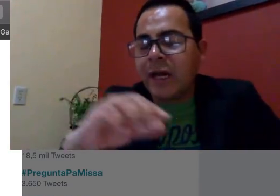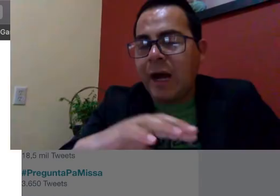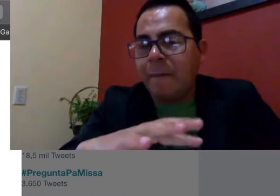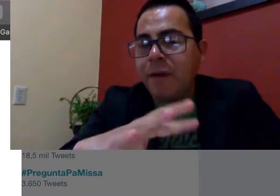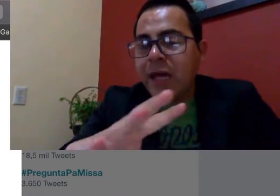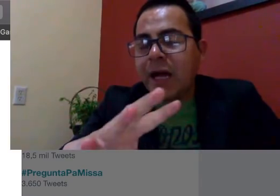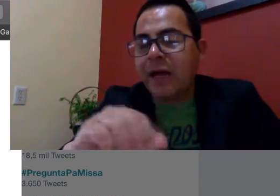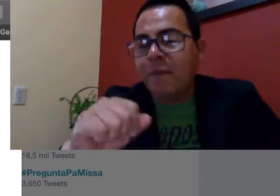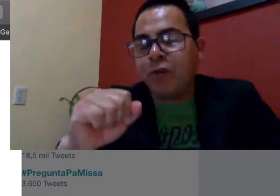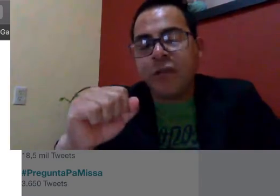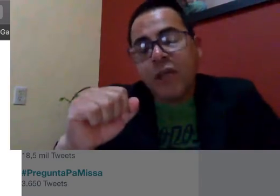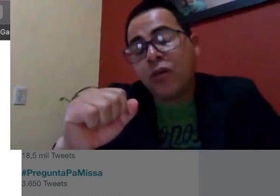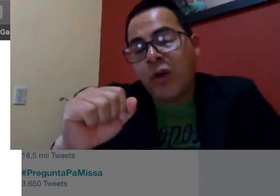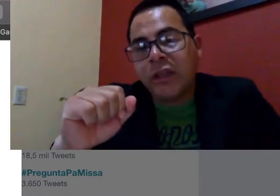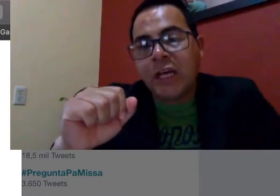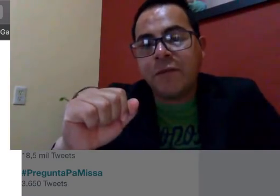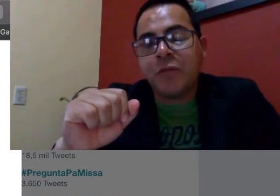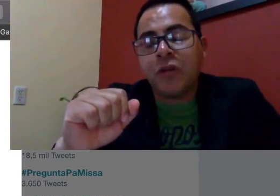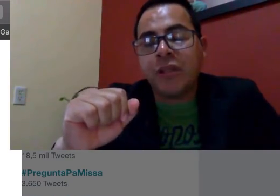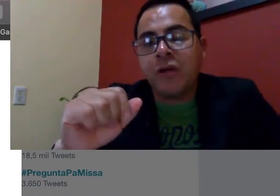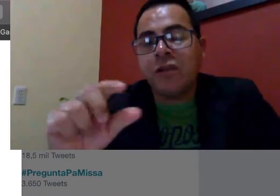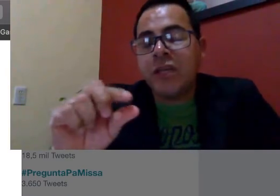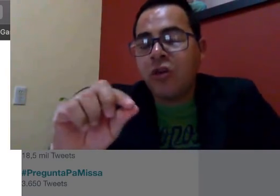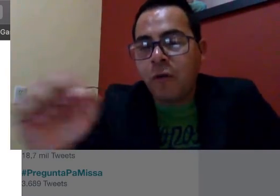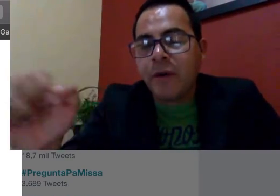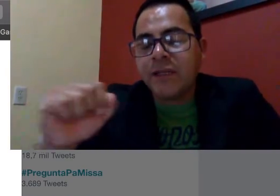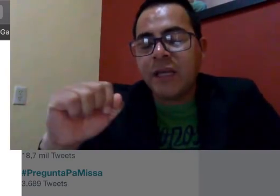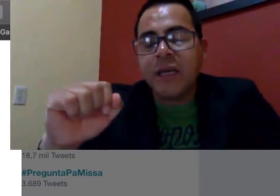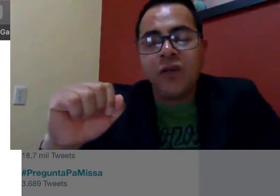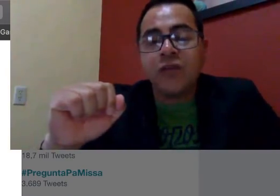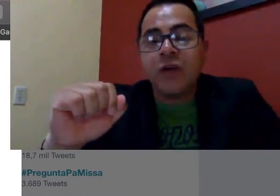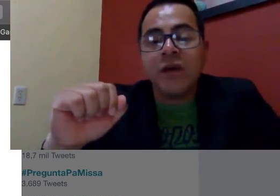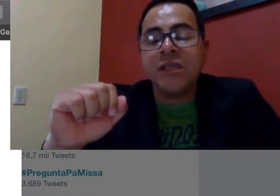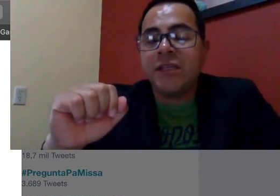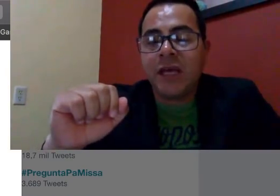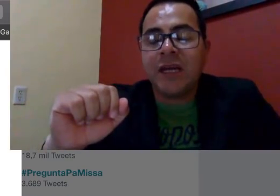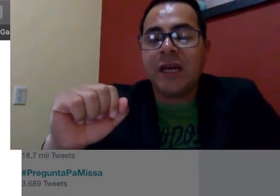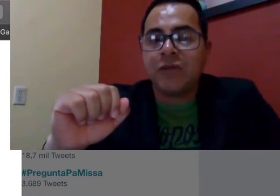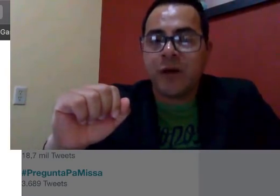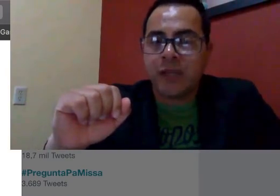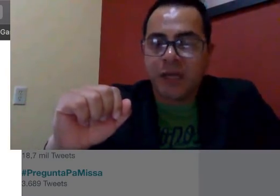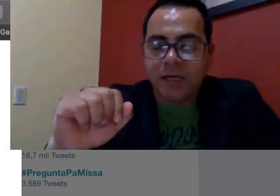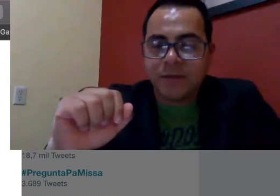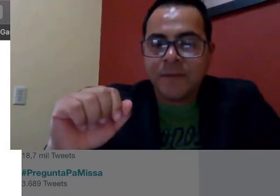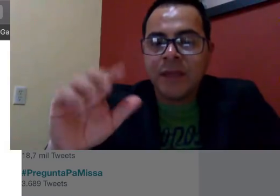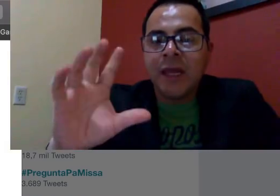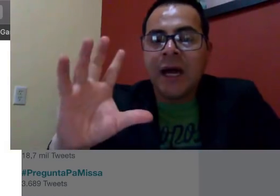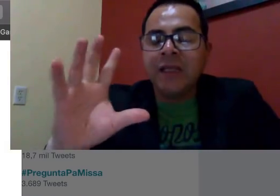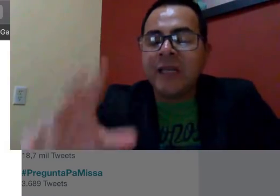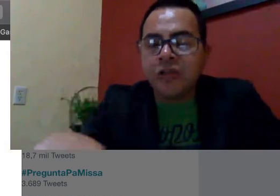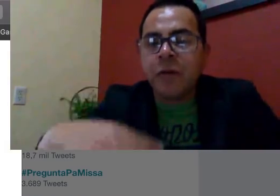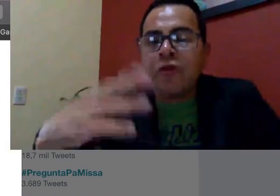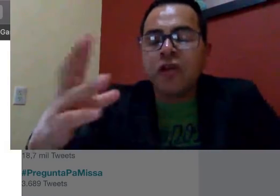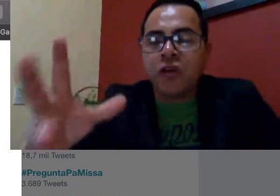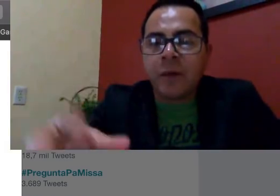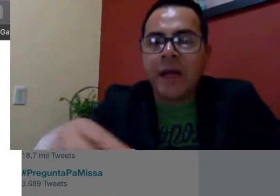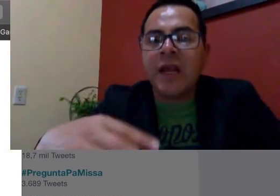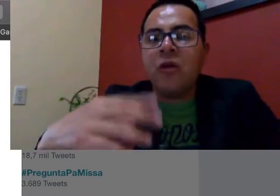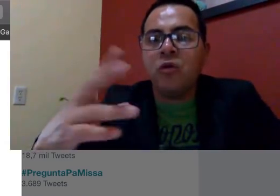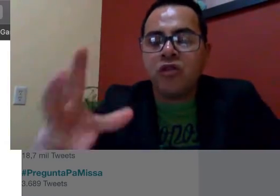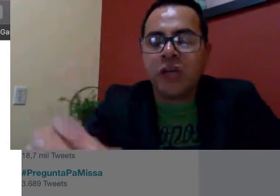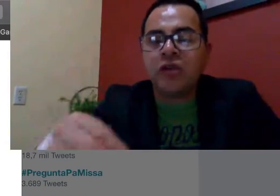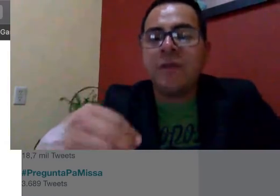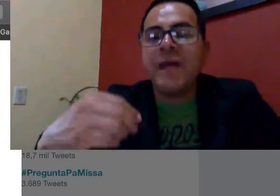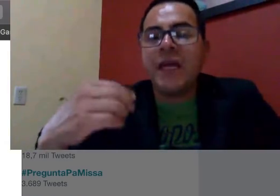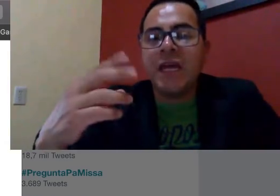resultó que había pues niños fantasmas, por decirlo así, nombres de niños que no existían en las guarderías. Ante esto vemos que todavía hay